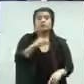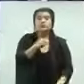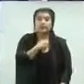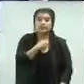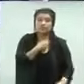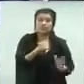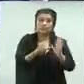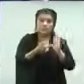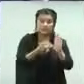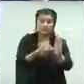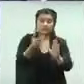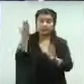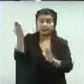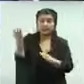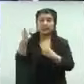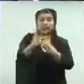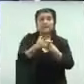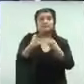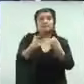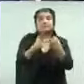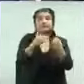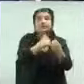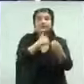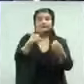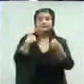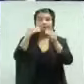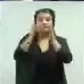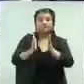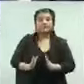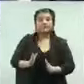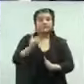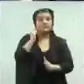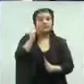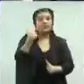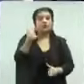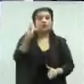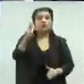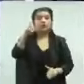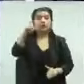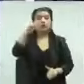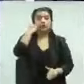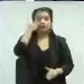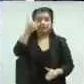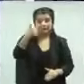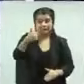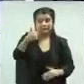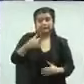la palabra al viceministro García para atender los otros elementos. Muchísimas gracias.